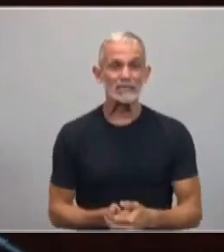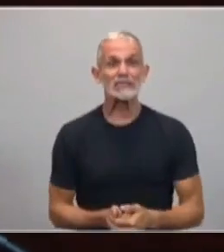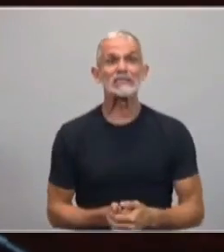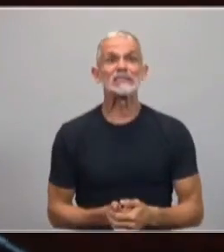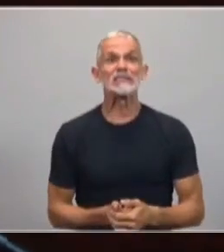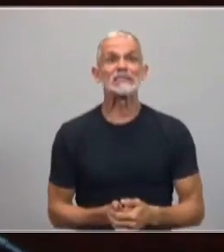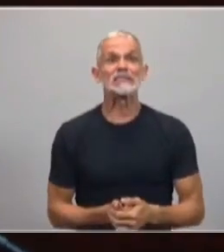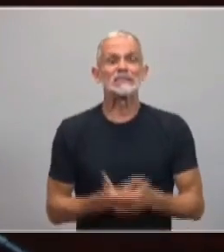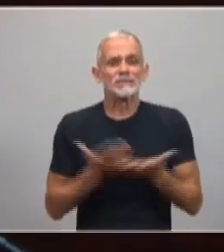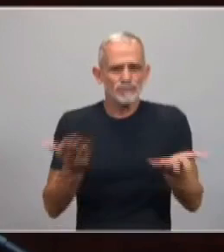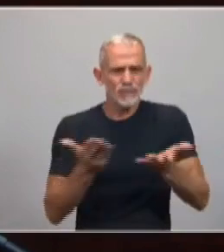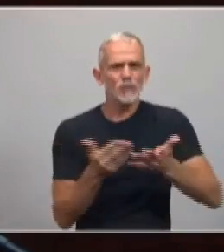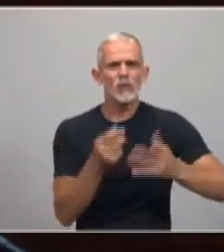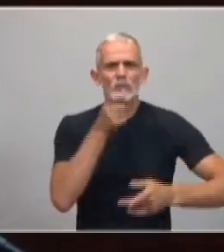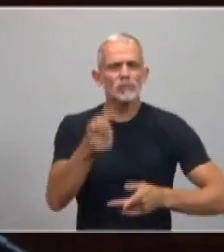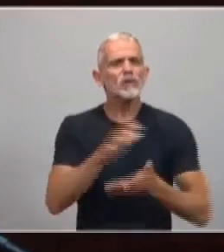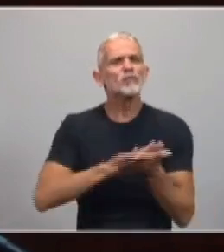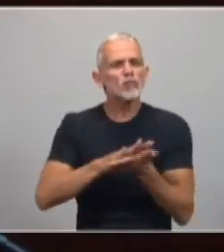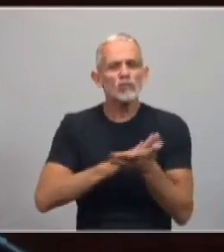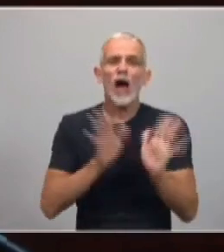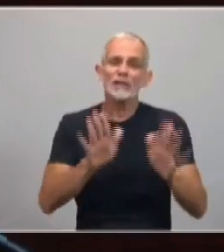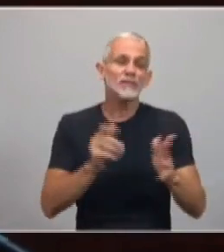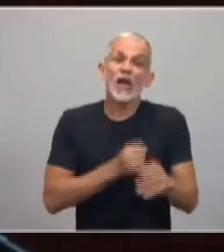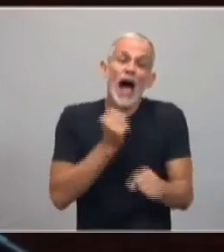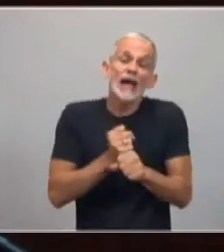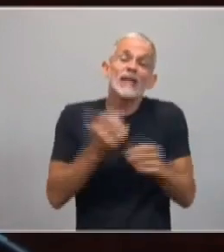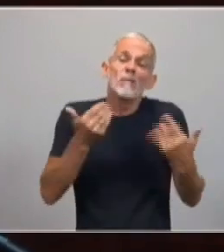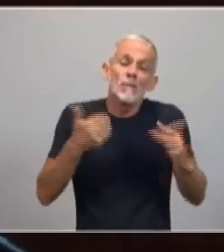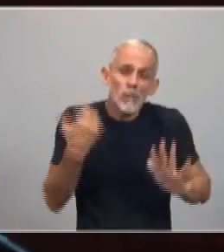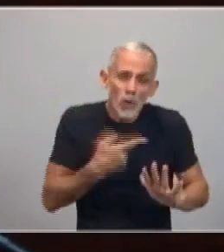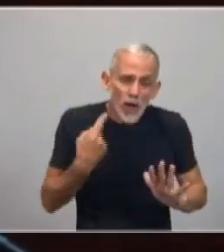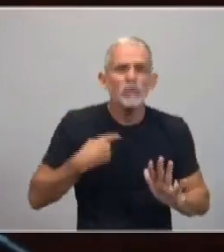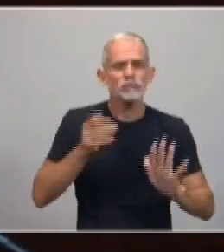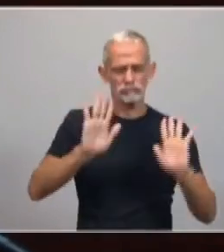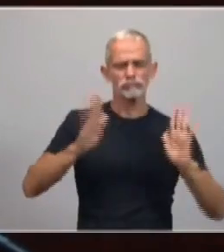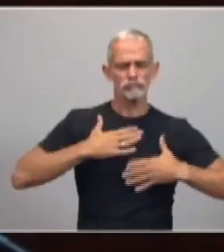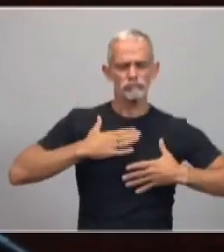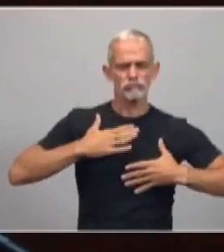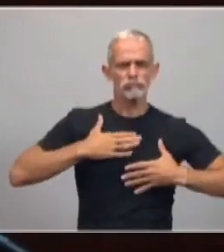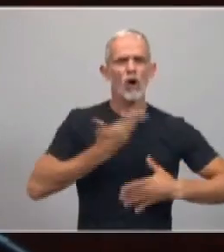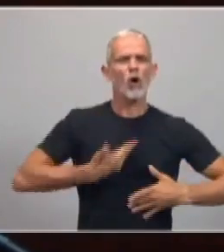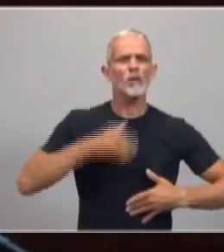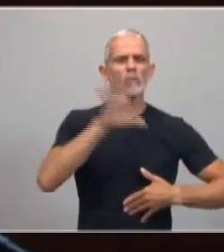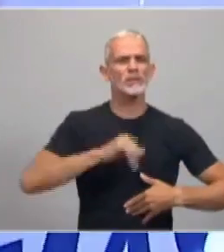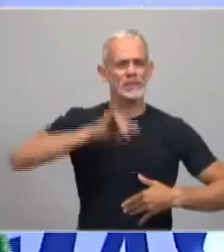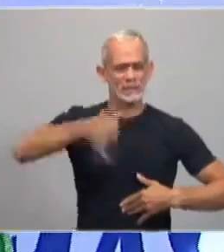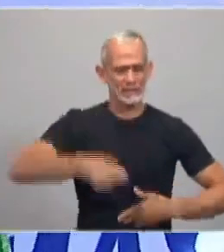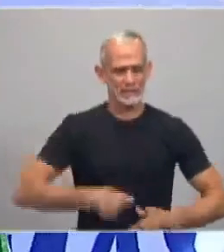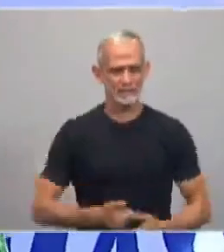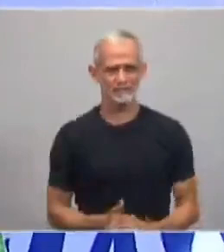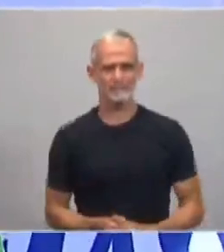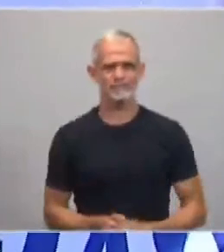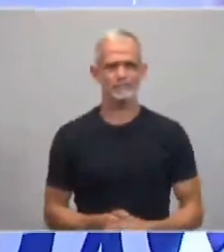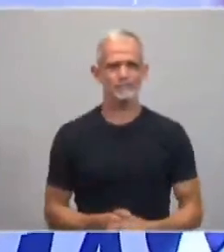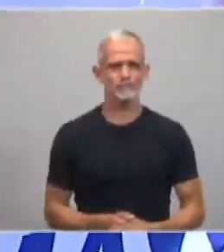Bueno, la respuesta es esta. Hasta donde podamos, cuenten con el gobierno provincial.